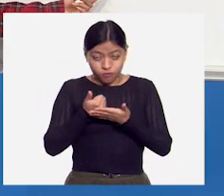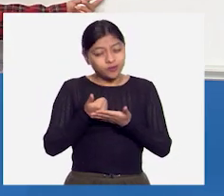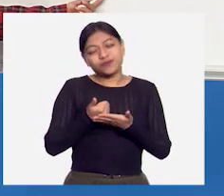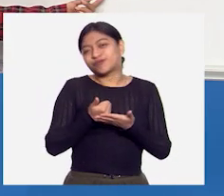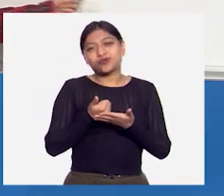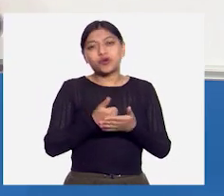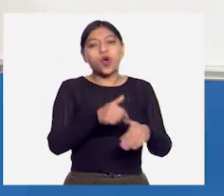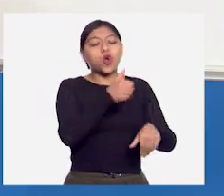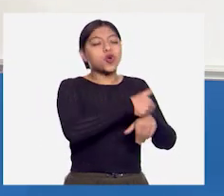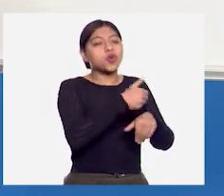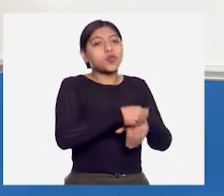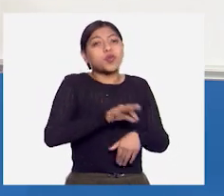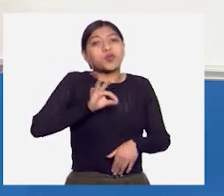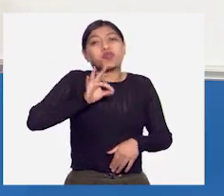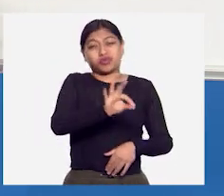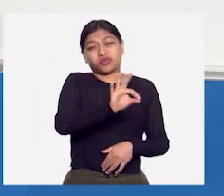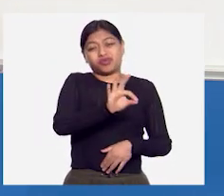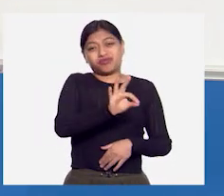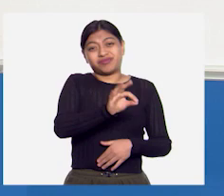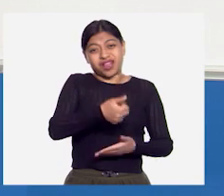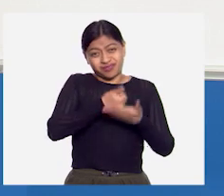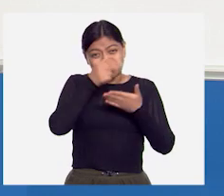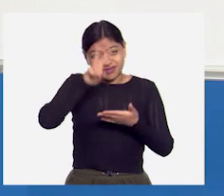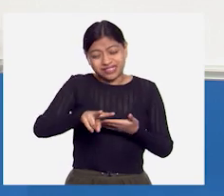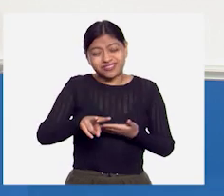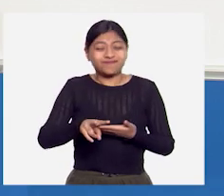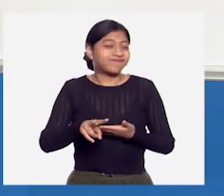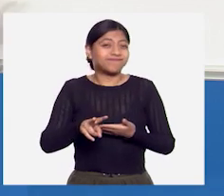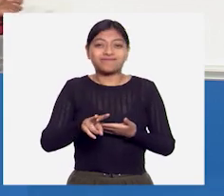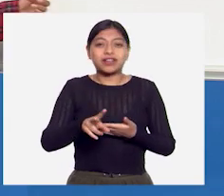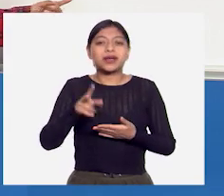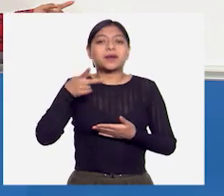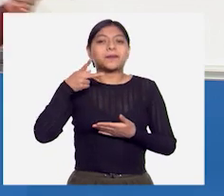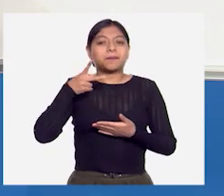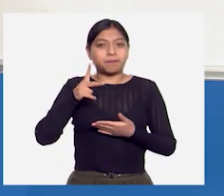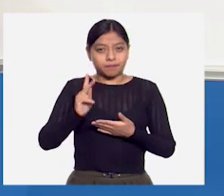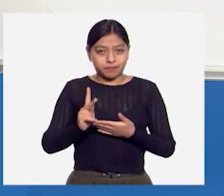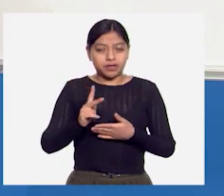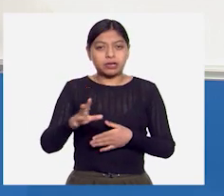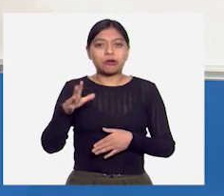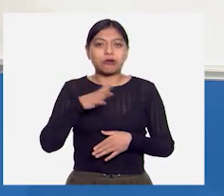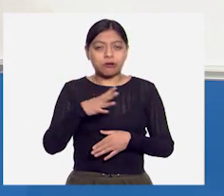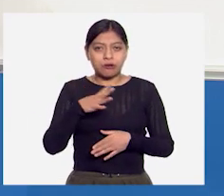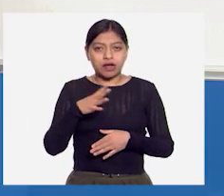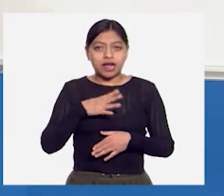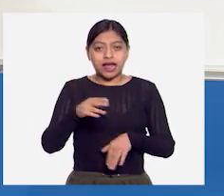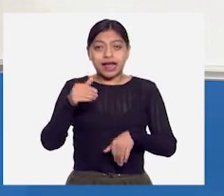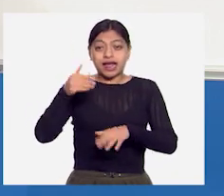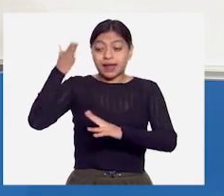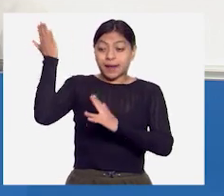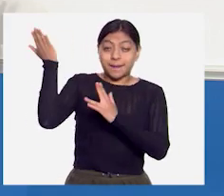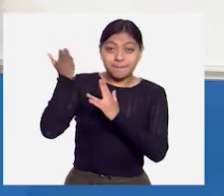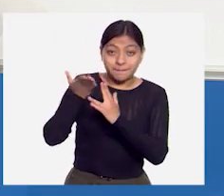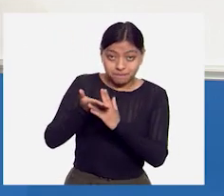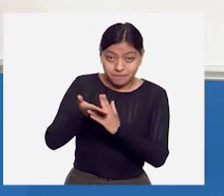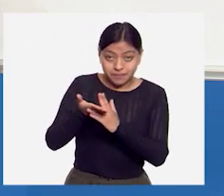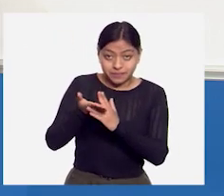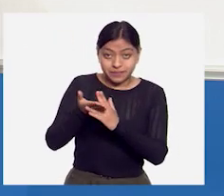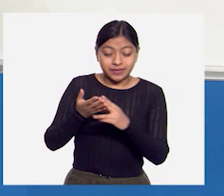números decimales. Sin embargo, en ambos casos, los valores de la media aritmética